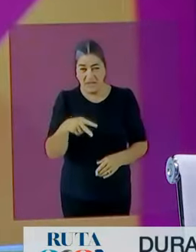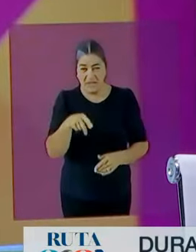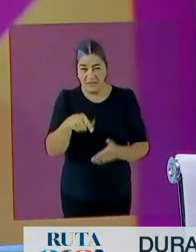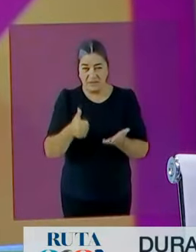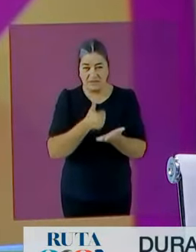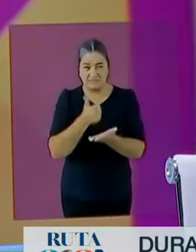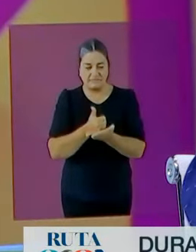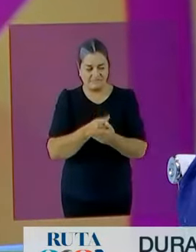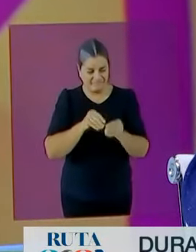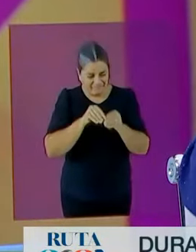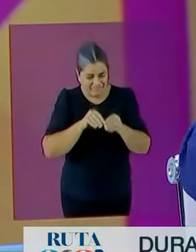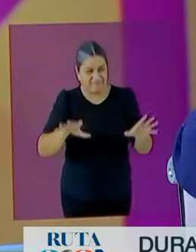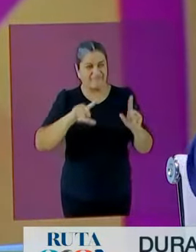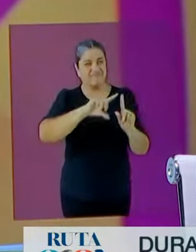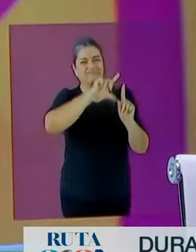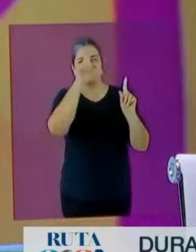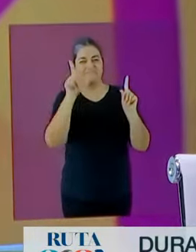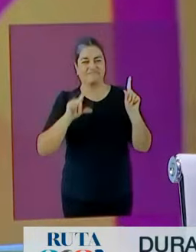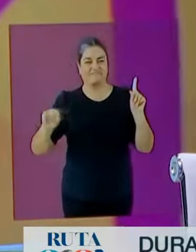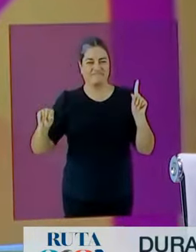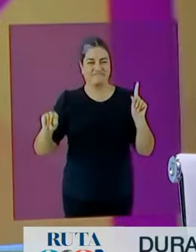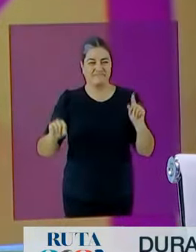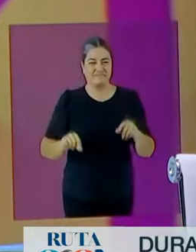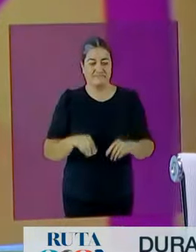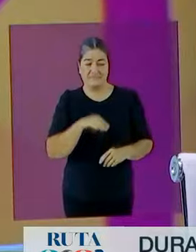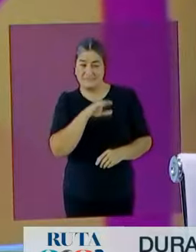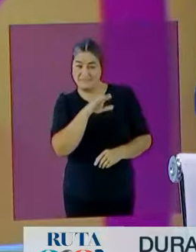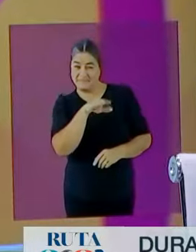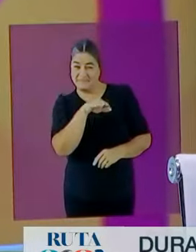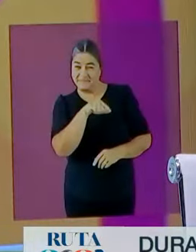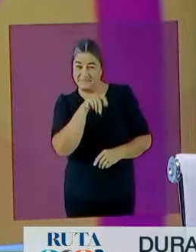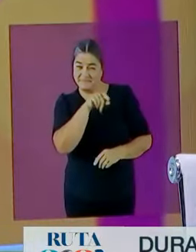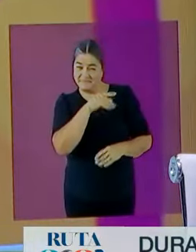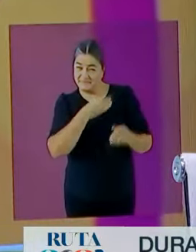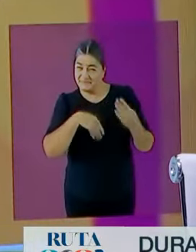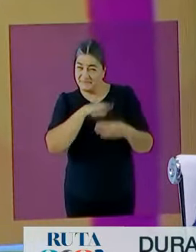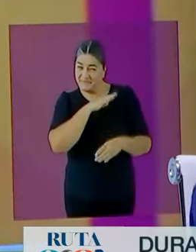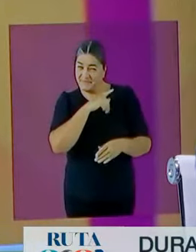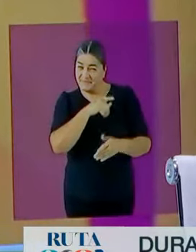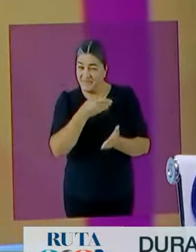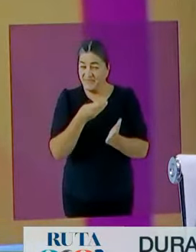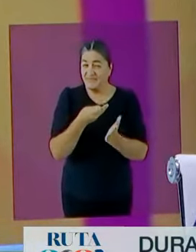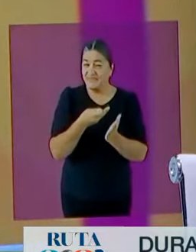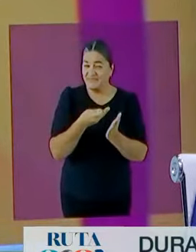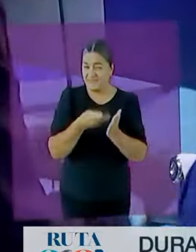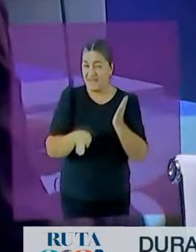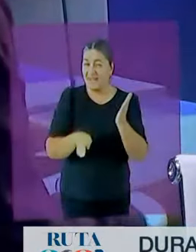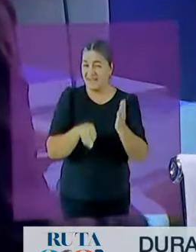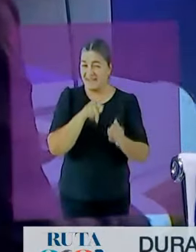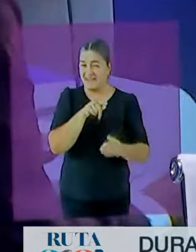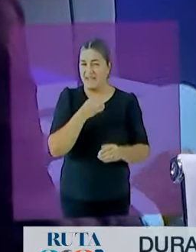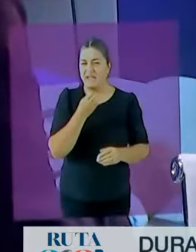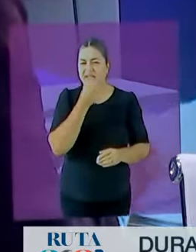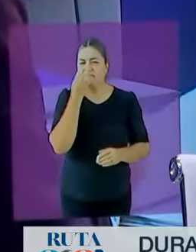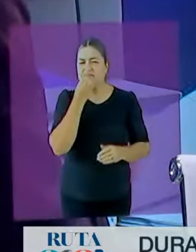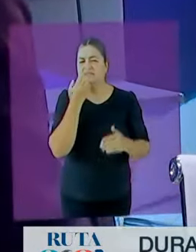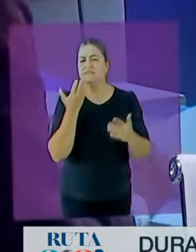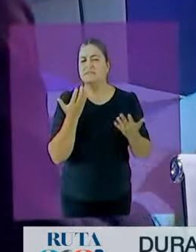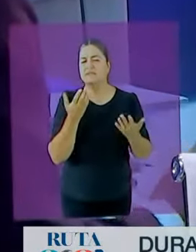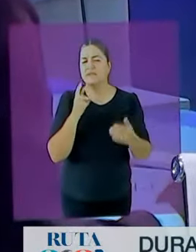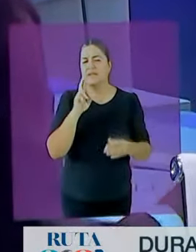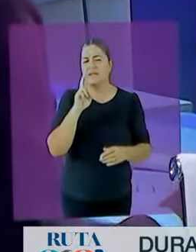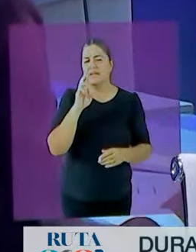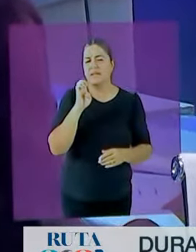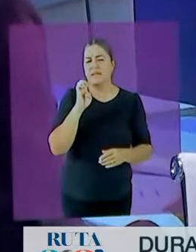genera es pública y solo se puede reservar durante un periodo de tiempo dadas ciertas circunstancias. Claro. Que es el apunto, y